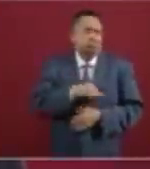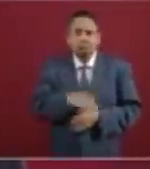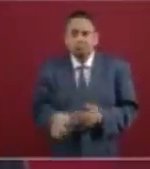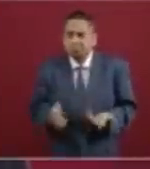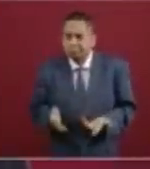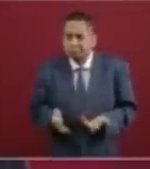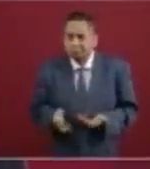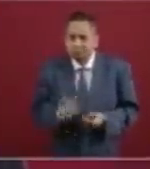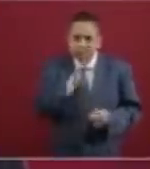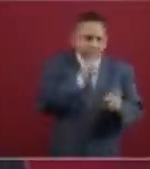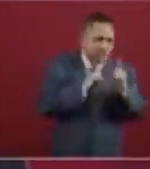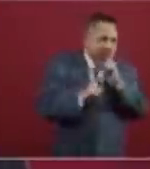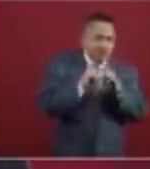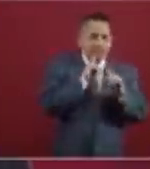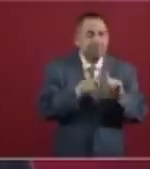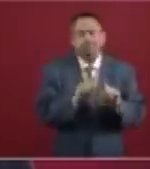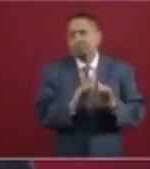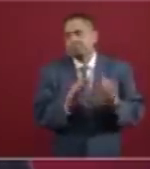La mentira es reaccionaria